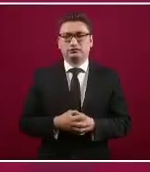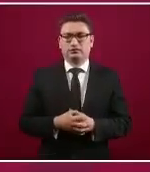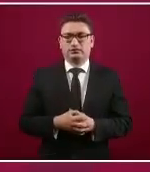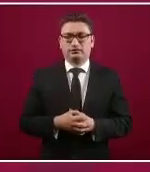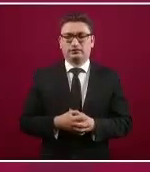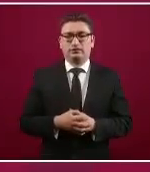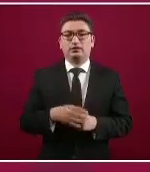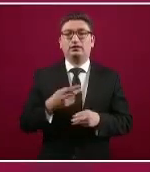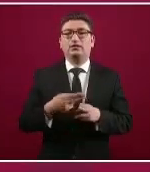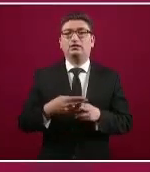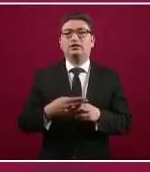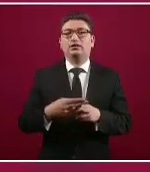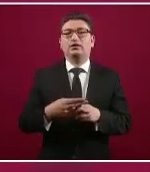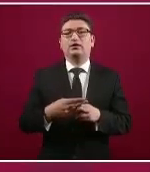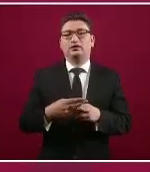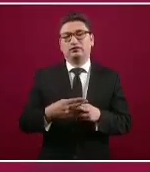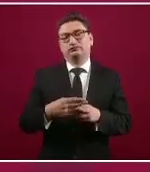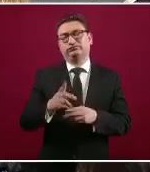hasta el domingo.